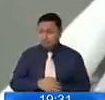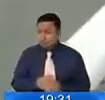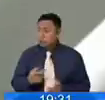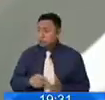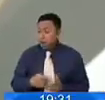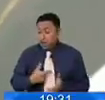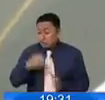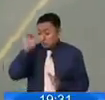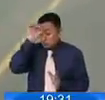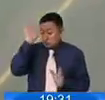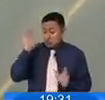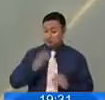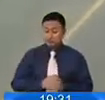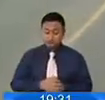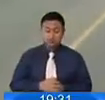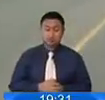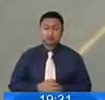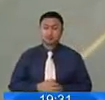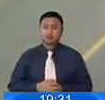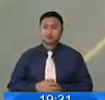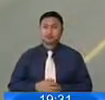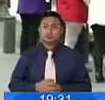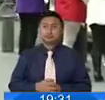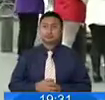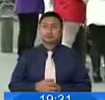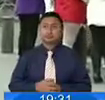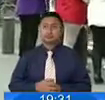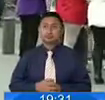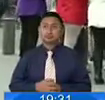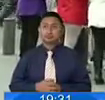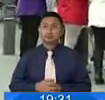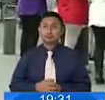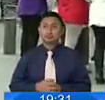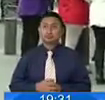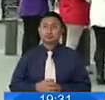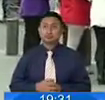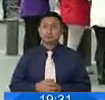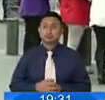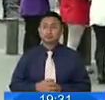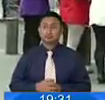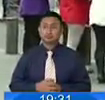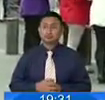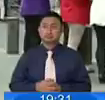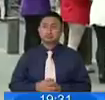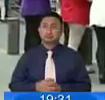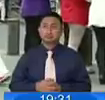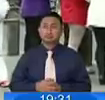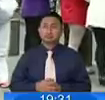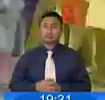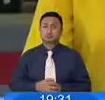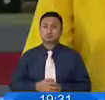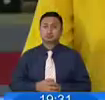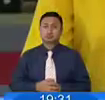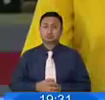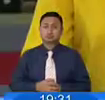enterados, lo que sucedió el jueves de la semana pasada. Desde Ambato, con cámaras de Carlos Torres, informó Iván